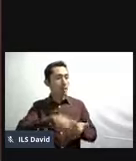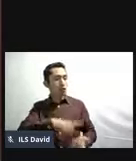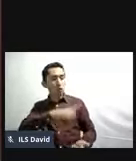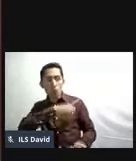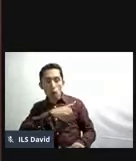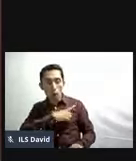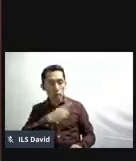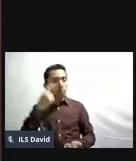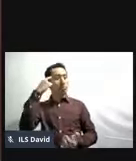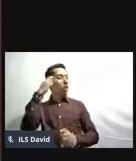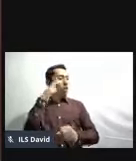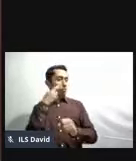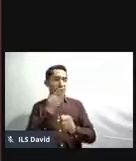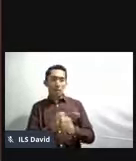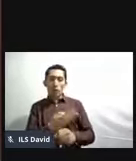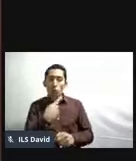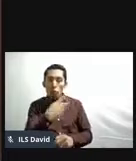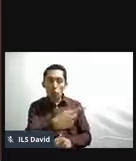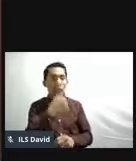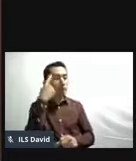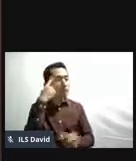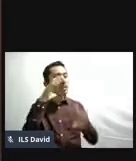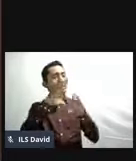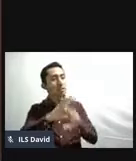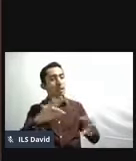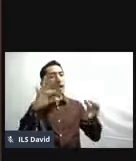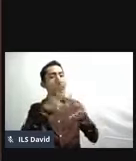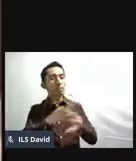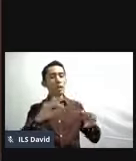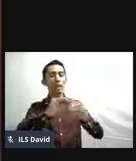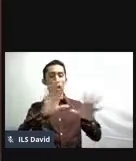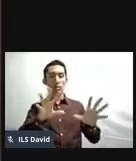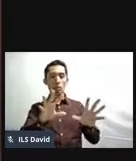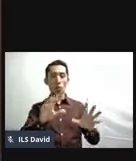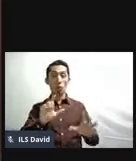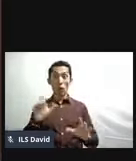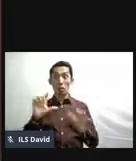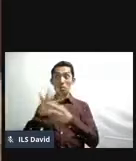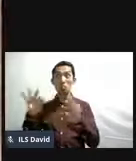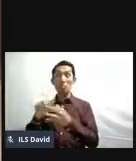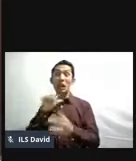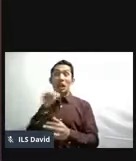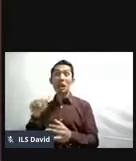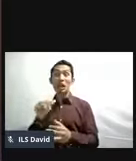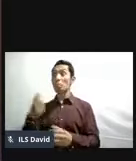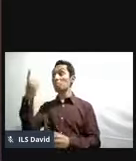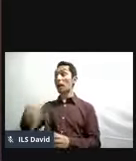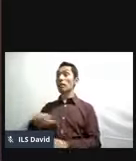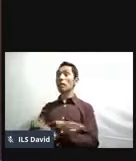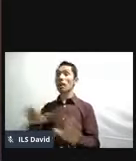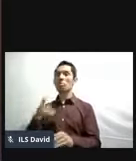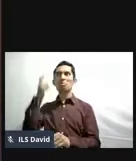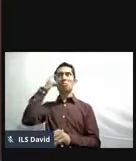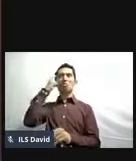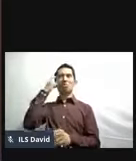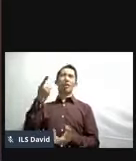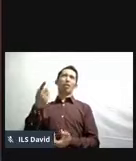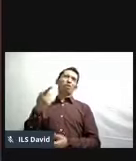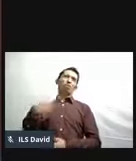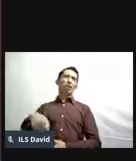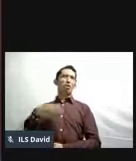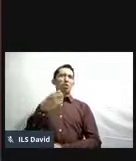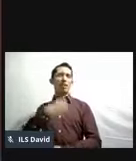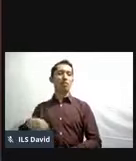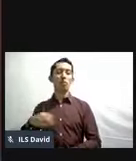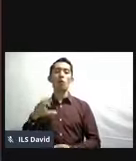responsabilidad como valor, la adquieren como obligación. ¿Y qué pasa cuando crecemos y estamos